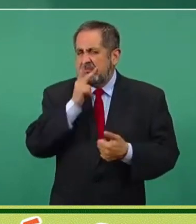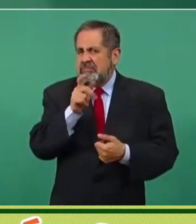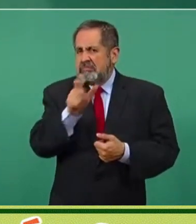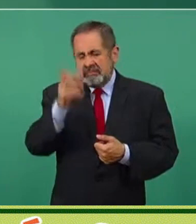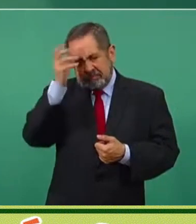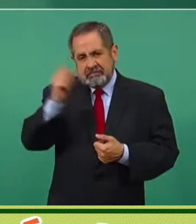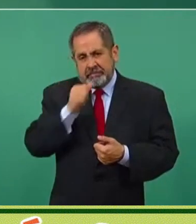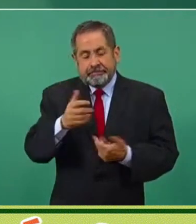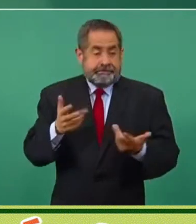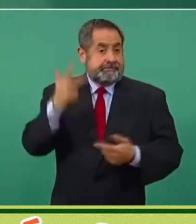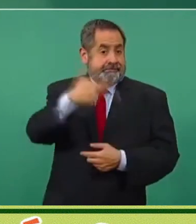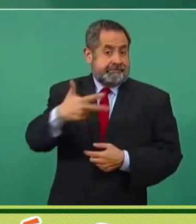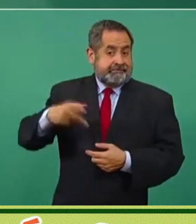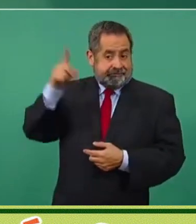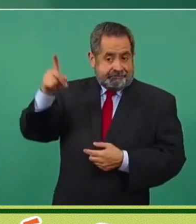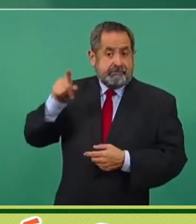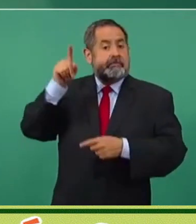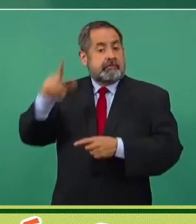Y como no hay corrupción,